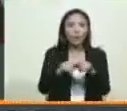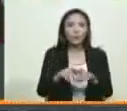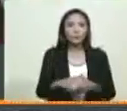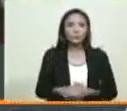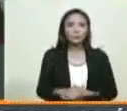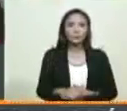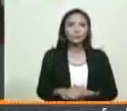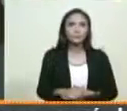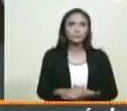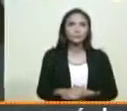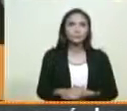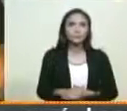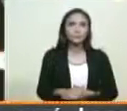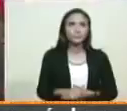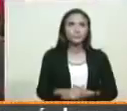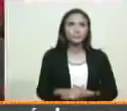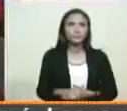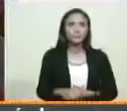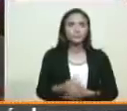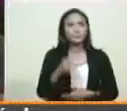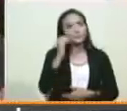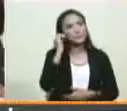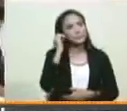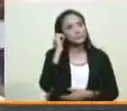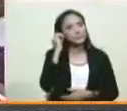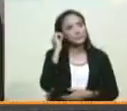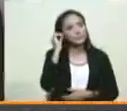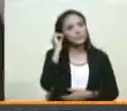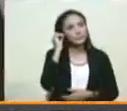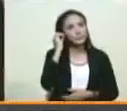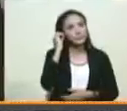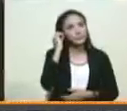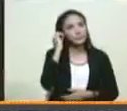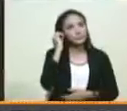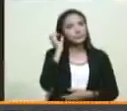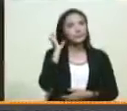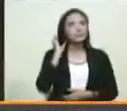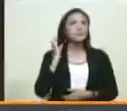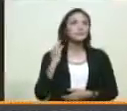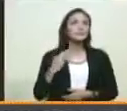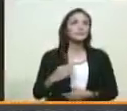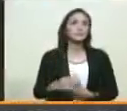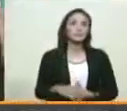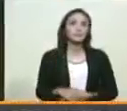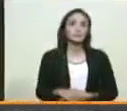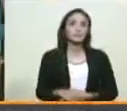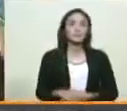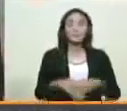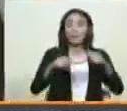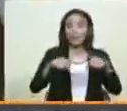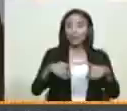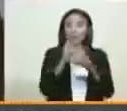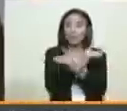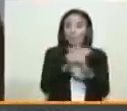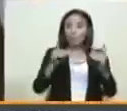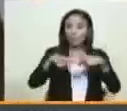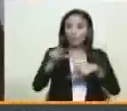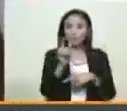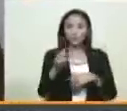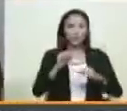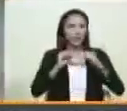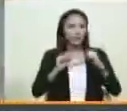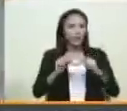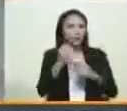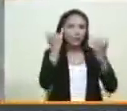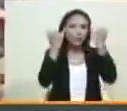patria con patria, se paga. La democracia venezolana tiene que salir fortalecida.